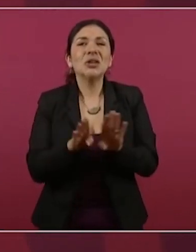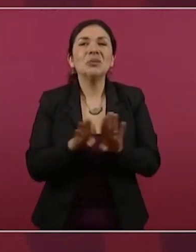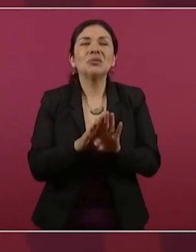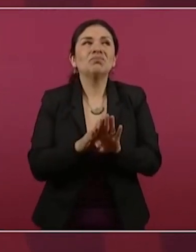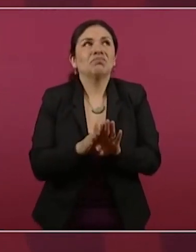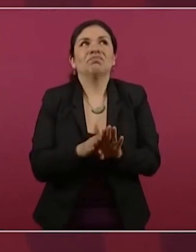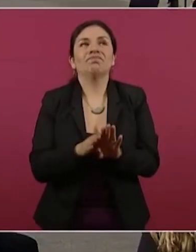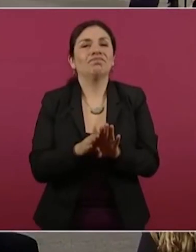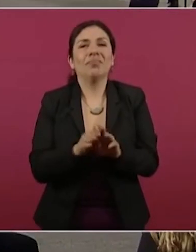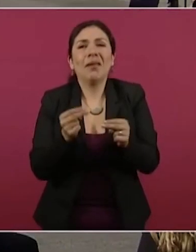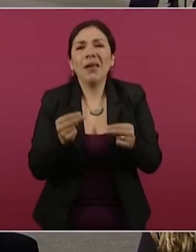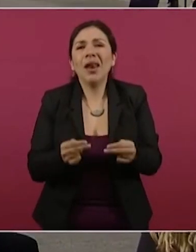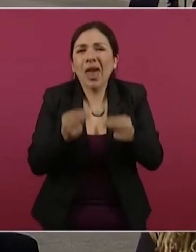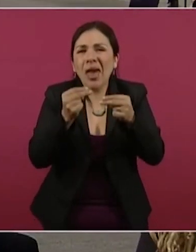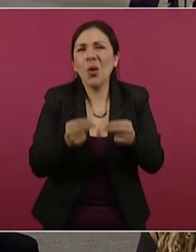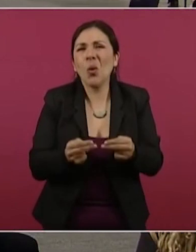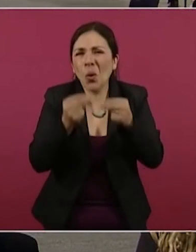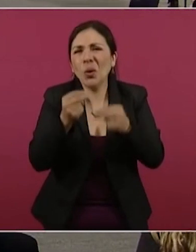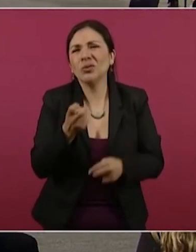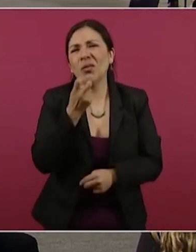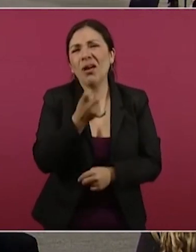operaciones, de esos negocios, ¿no?